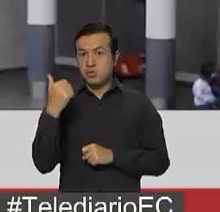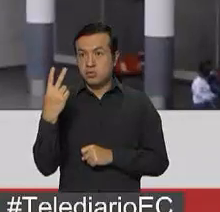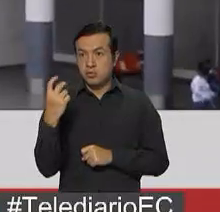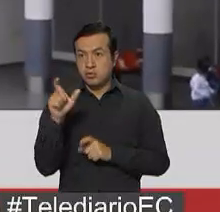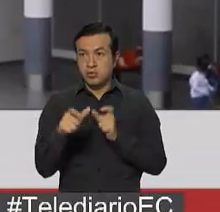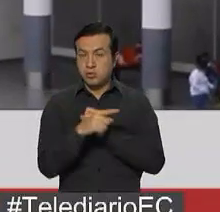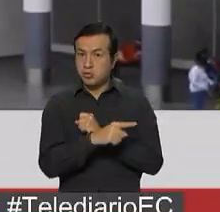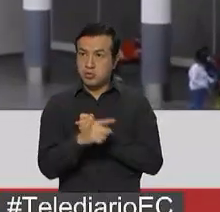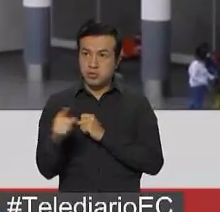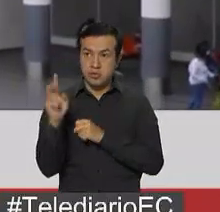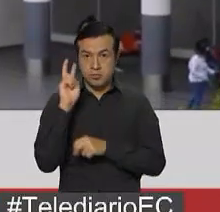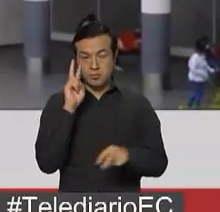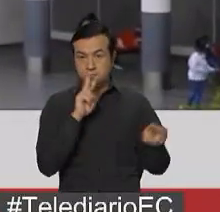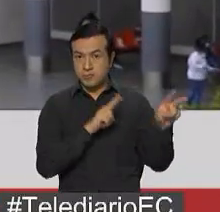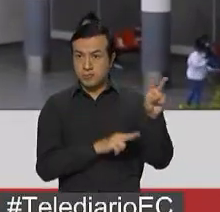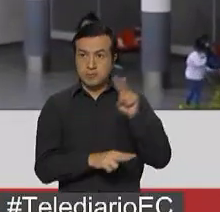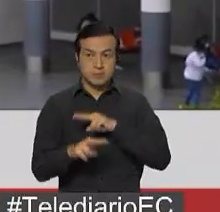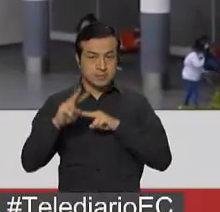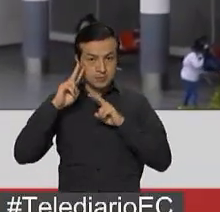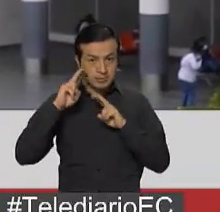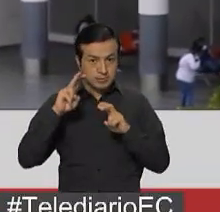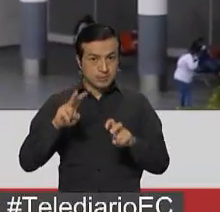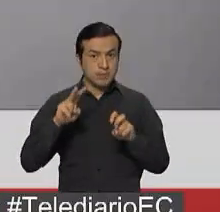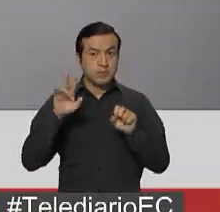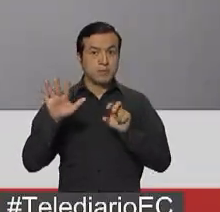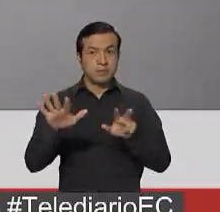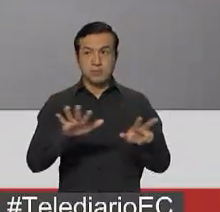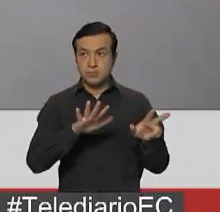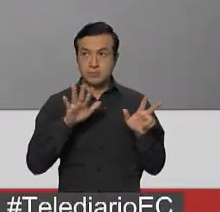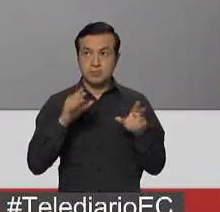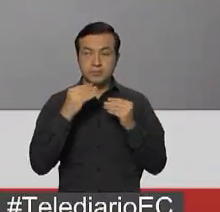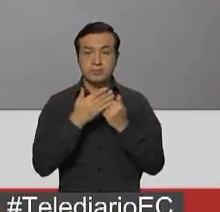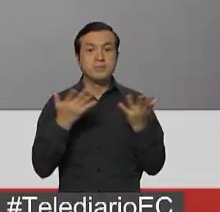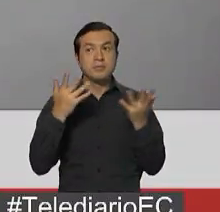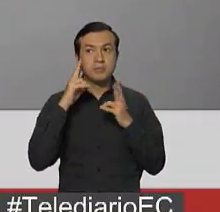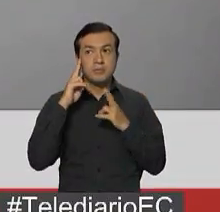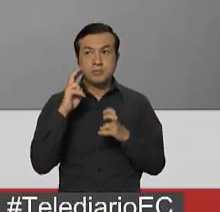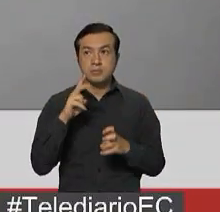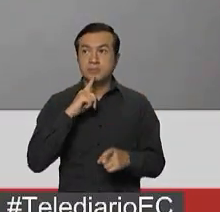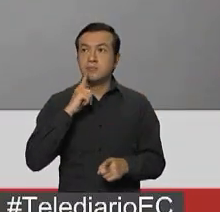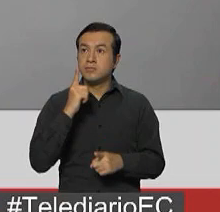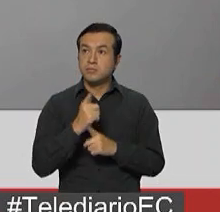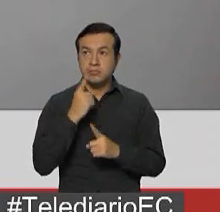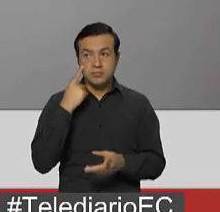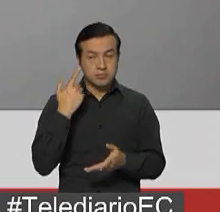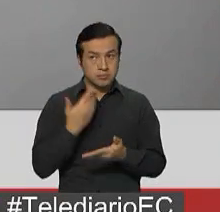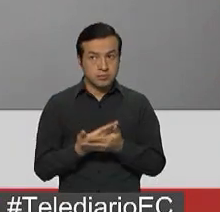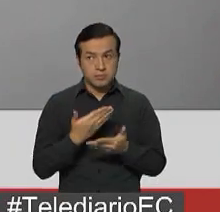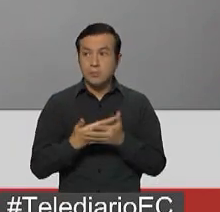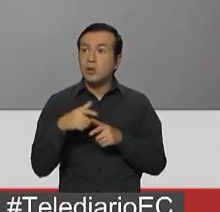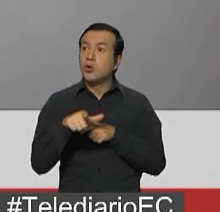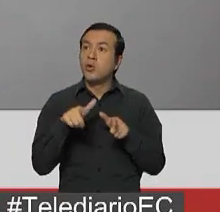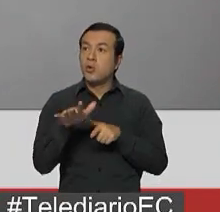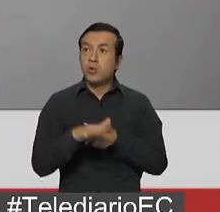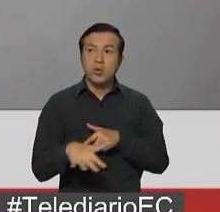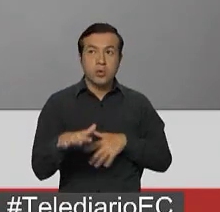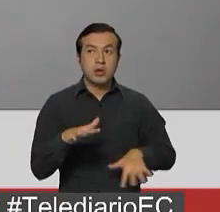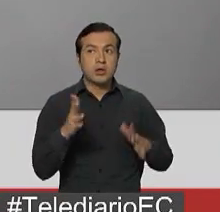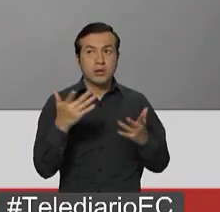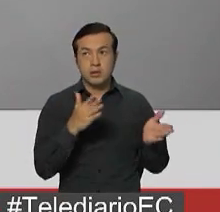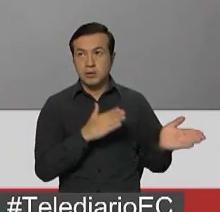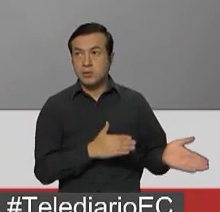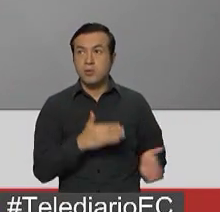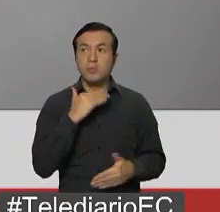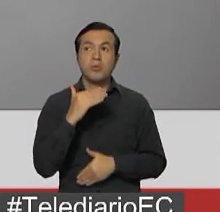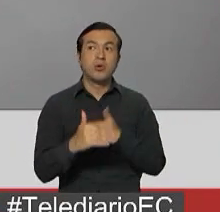fueron retenidos para fines de investigación por ocho horas para investigar de primera mano y en el sitio de los hechos lo que está ocurriendo con